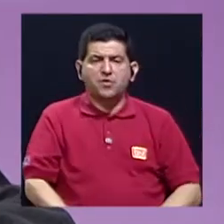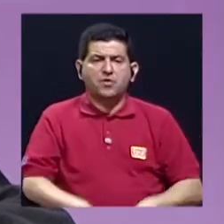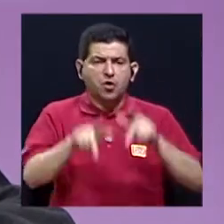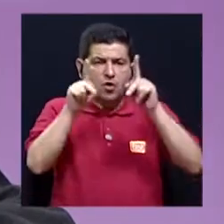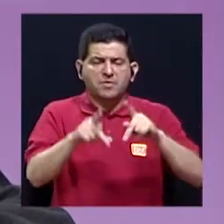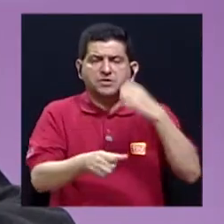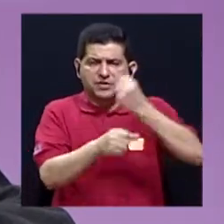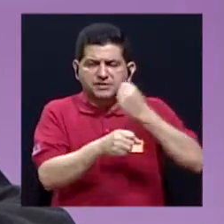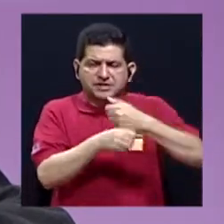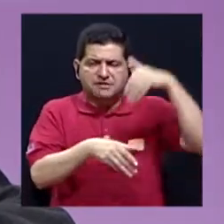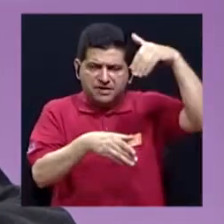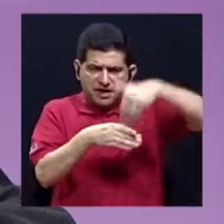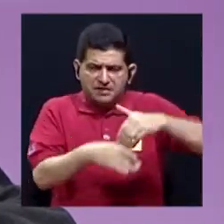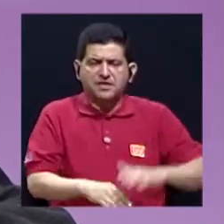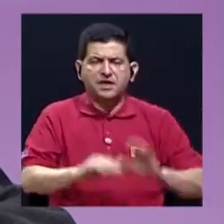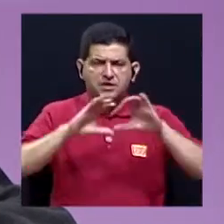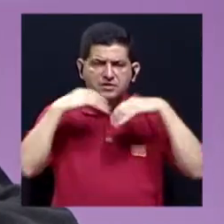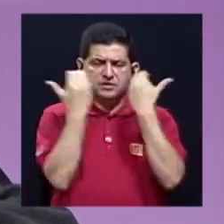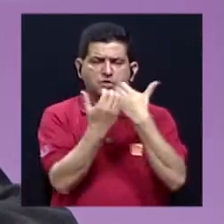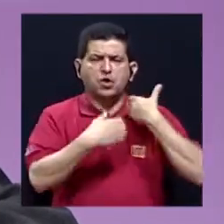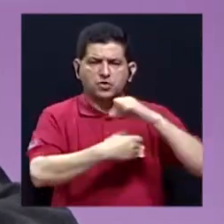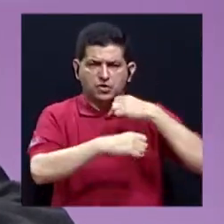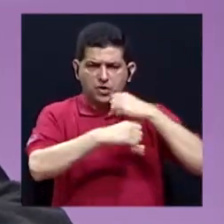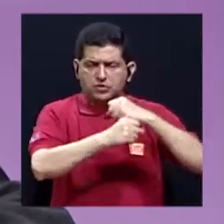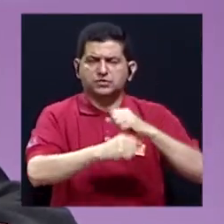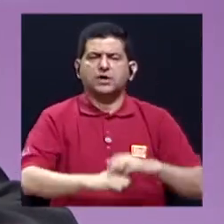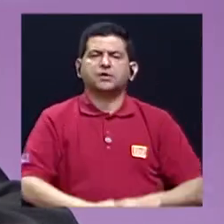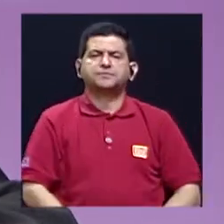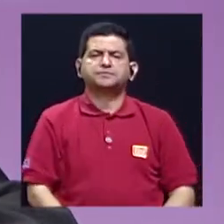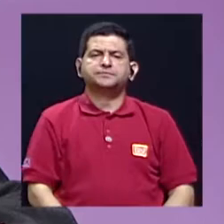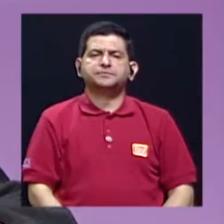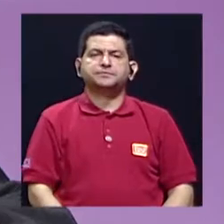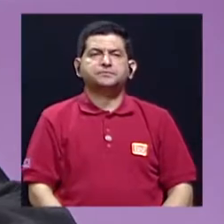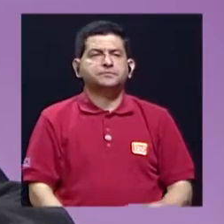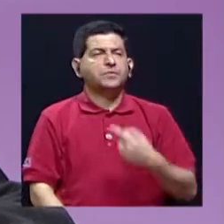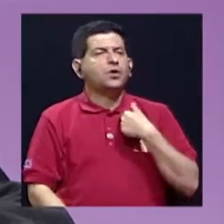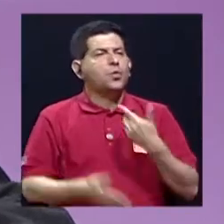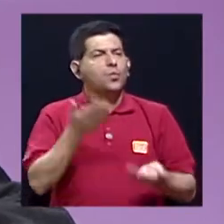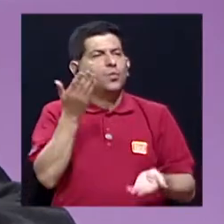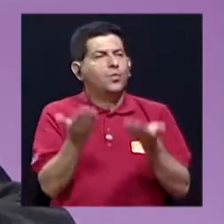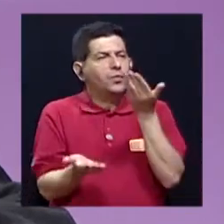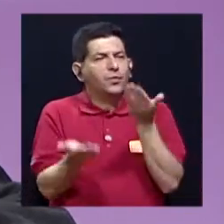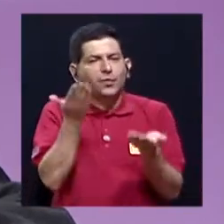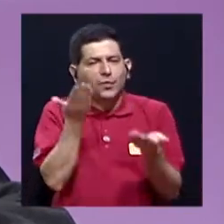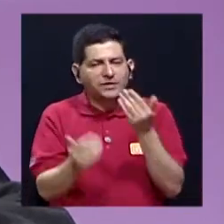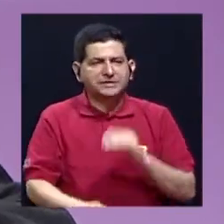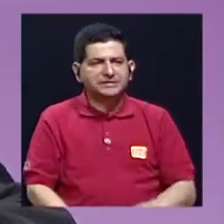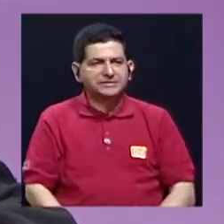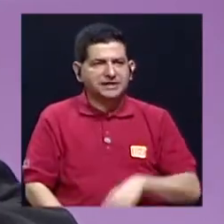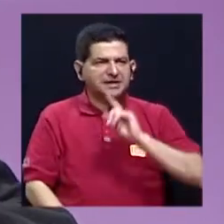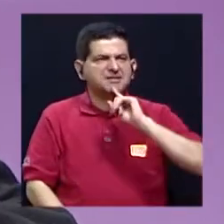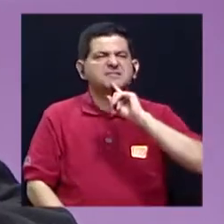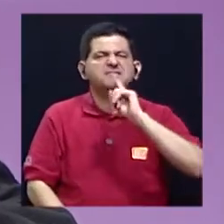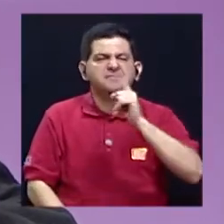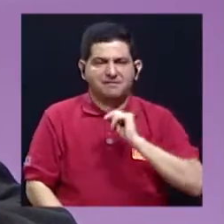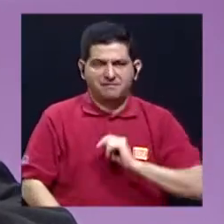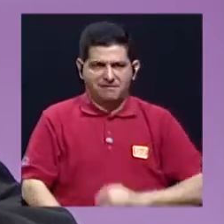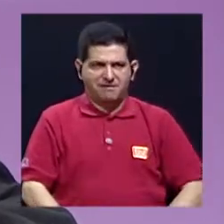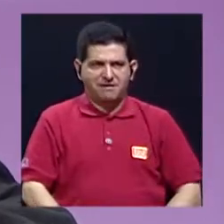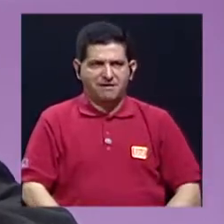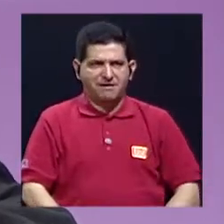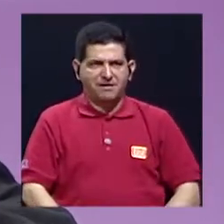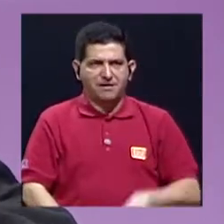del Consejo Municipal, ¿verdad? Quizás uno estaría diciendo